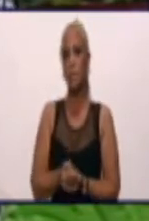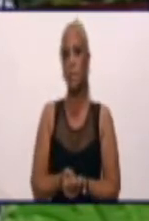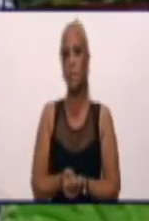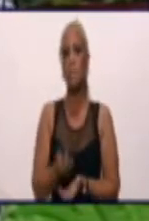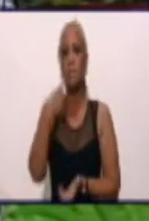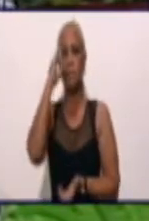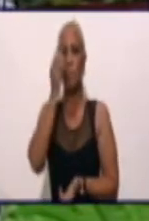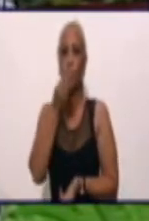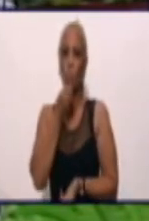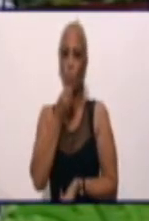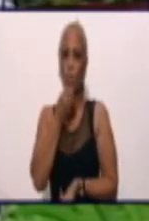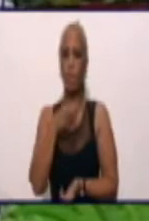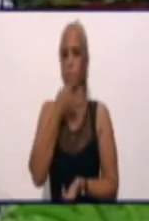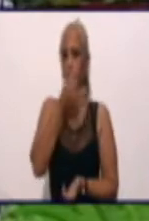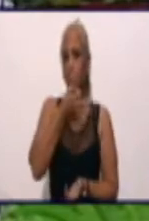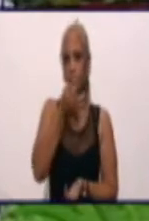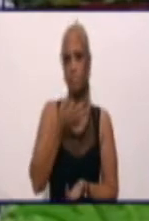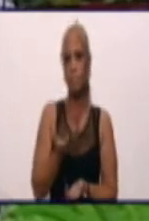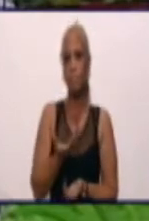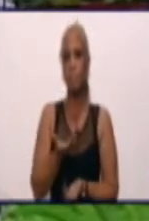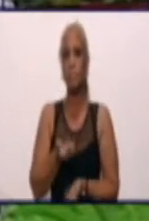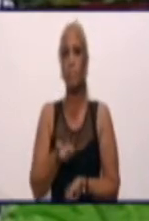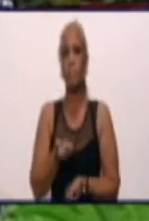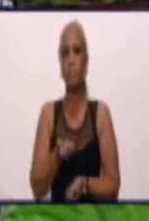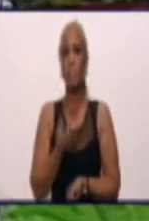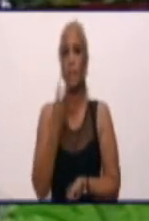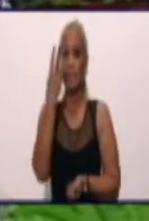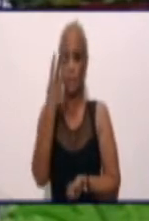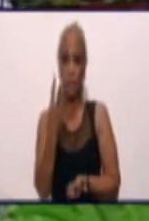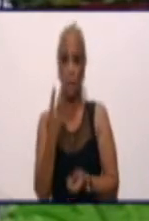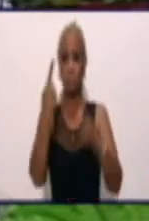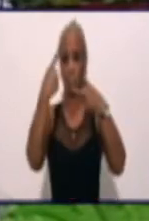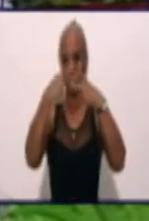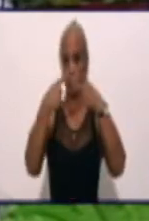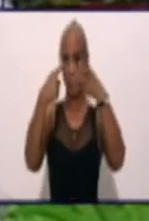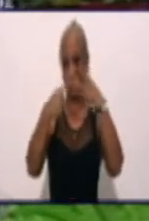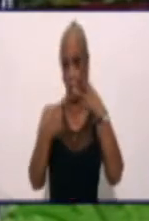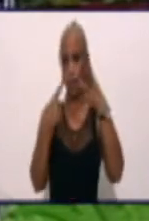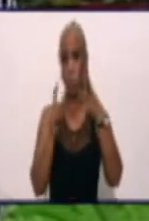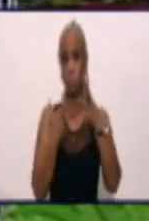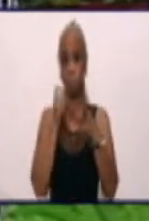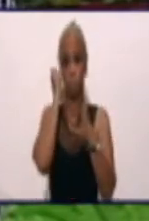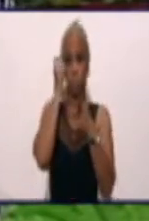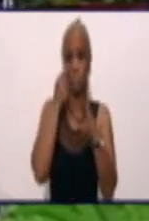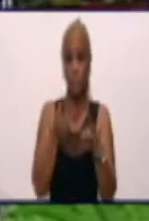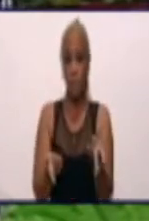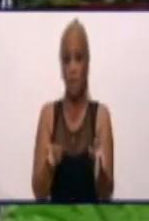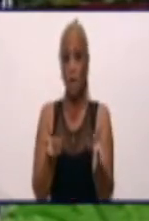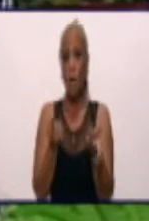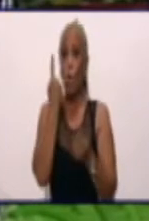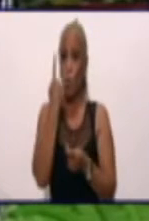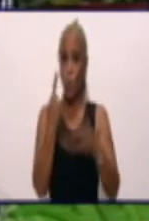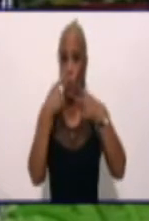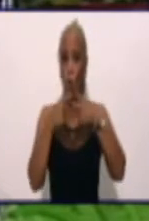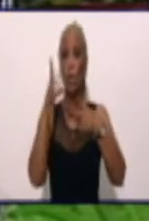puede, nos argumente en tres elementos que nos llaman la atención. Uno,